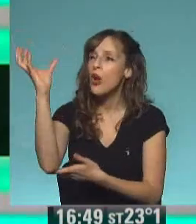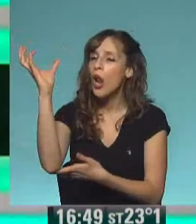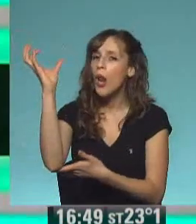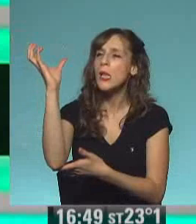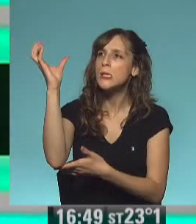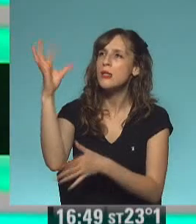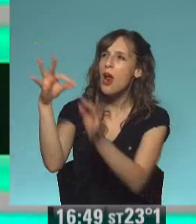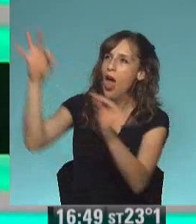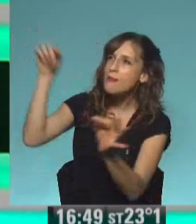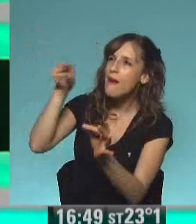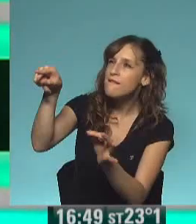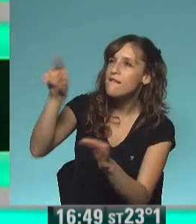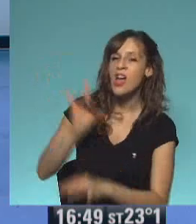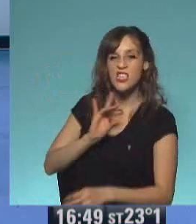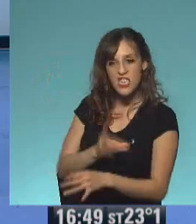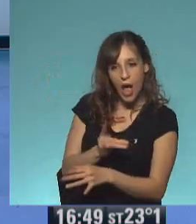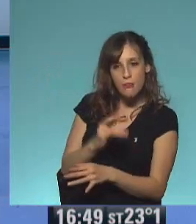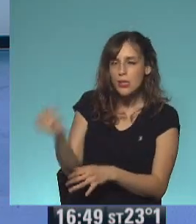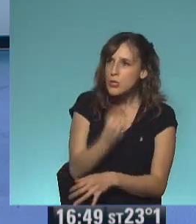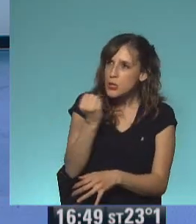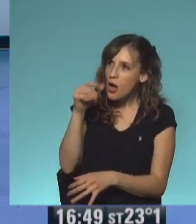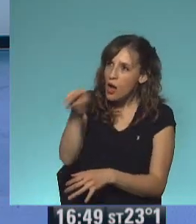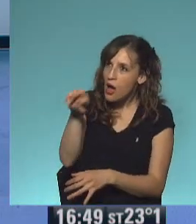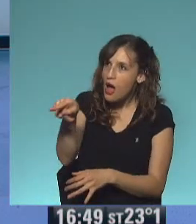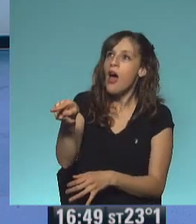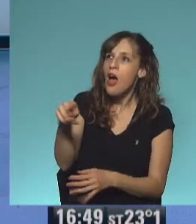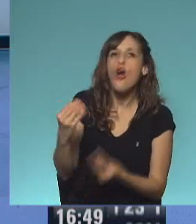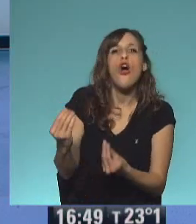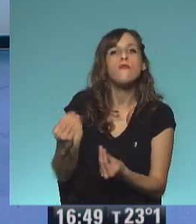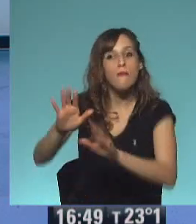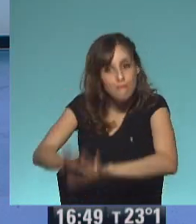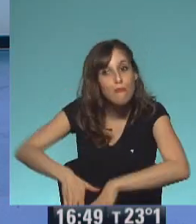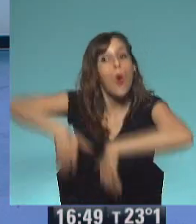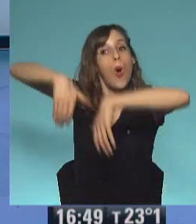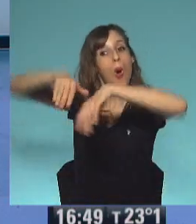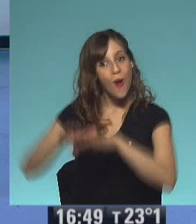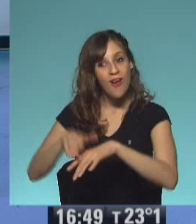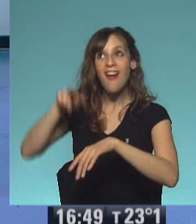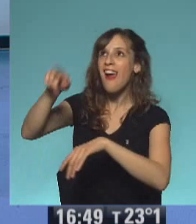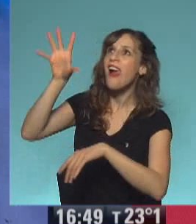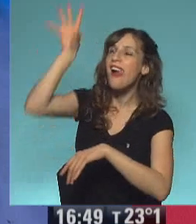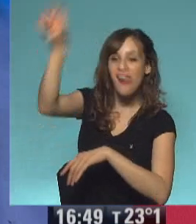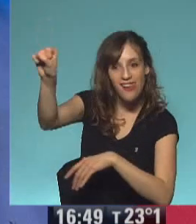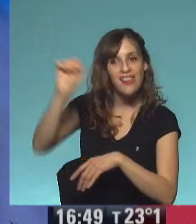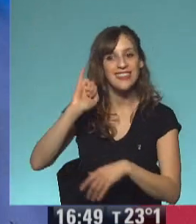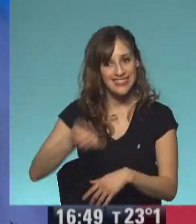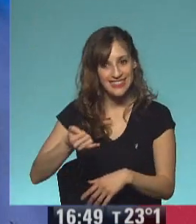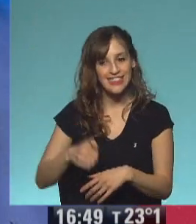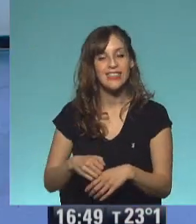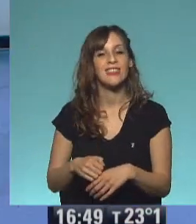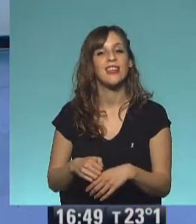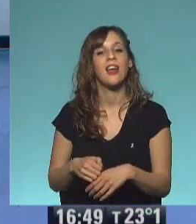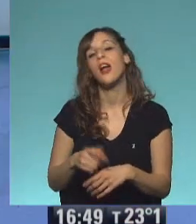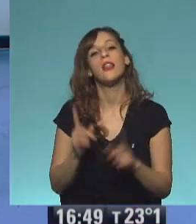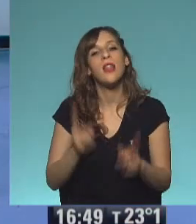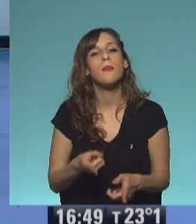bien hasta ahí salta para alcanzar a la rama alta puede ser también sí si no podemos poner una